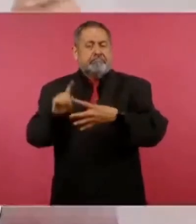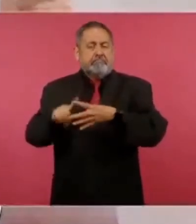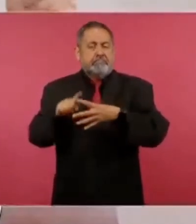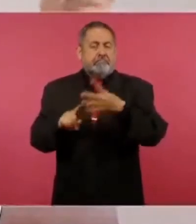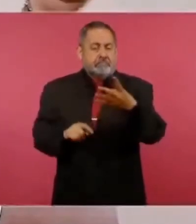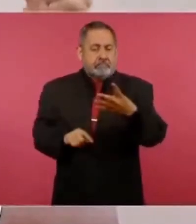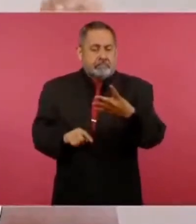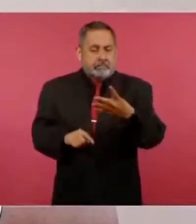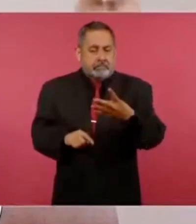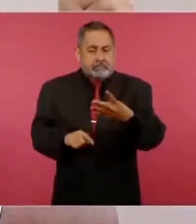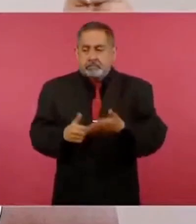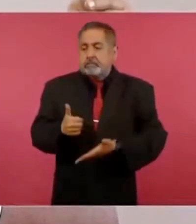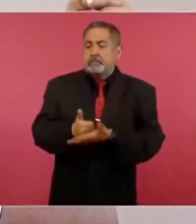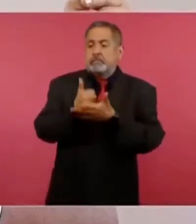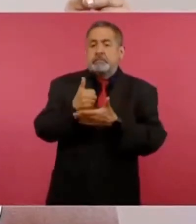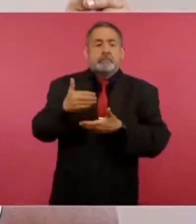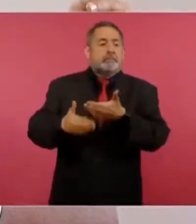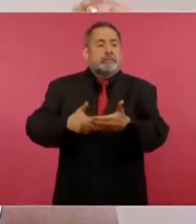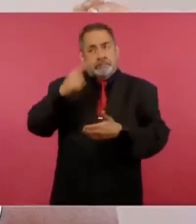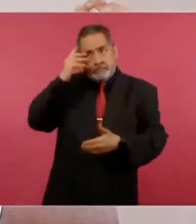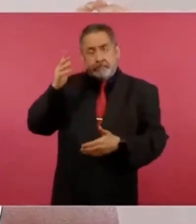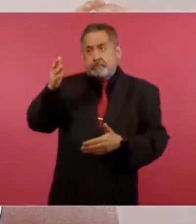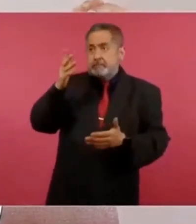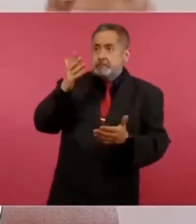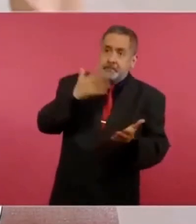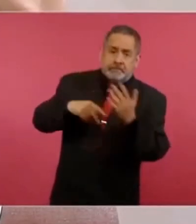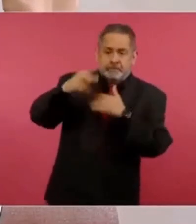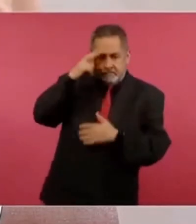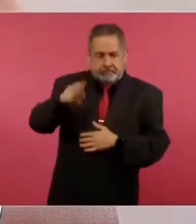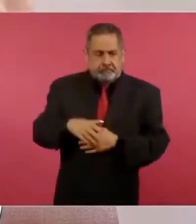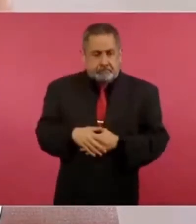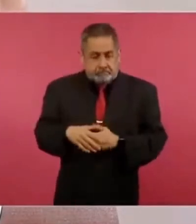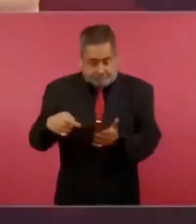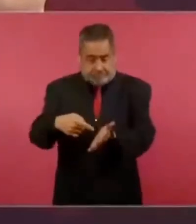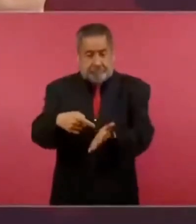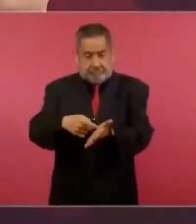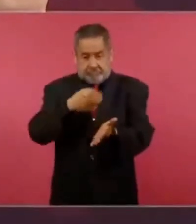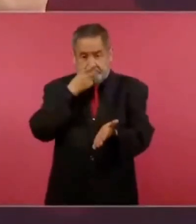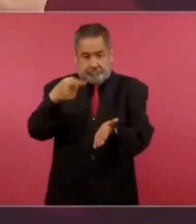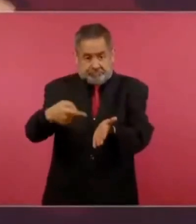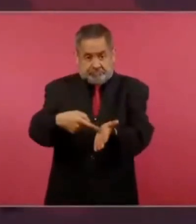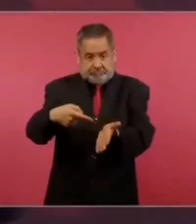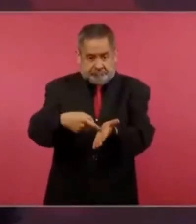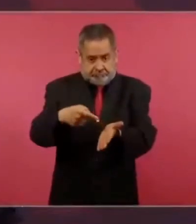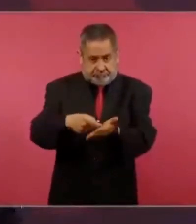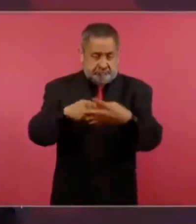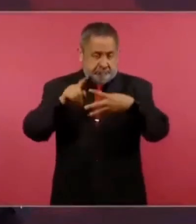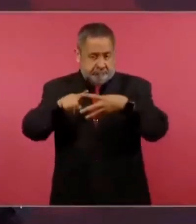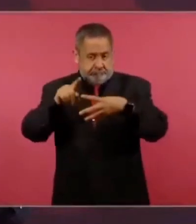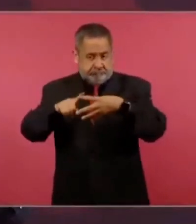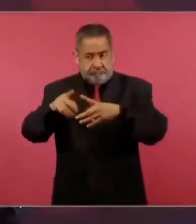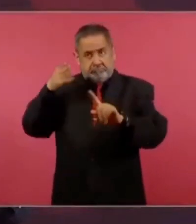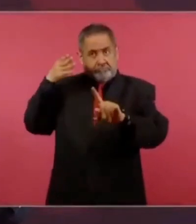contribuir al desarrollo de México. Está escrito, ¿eh? Es la cuarta